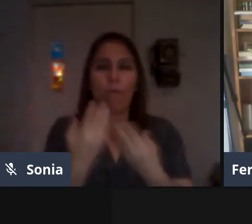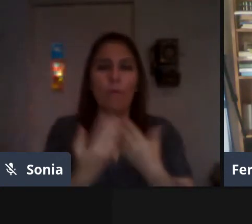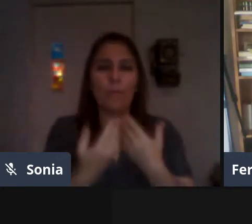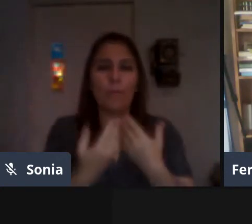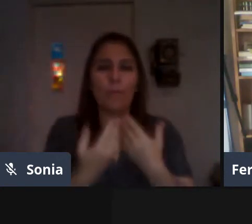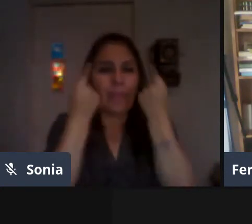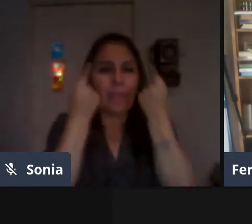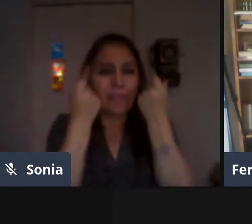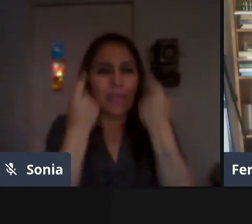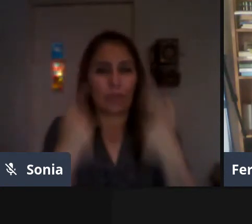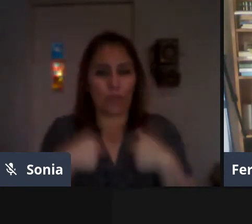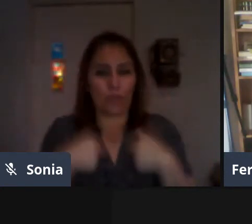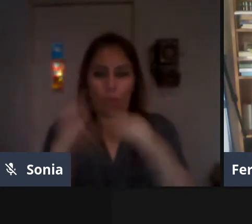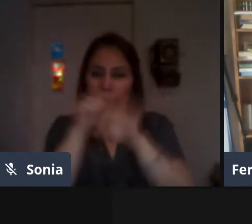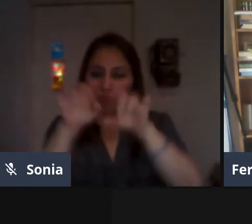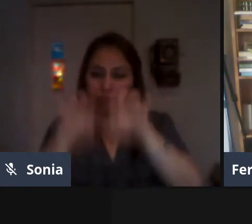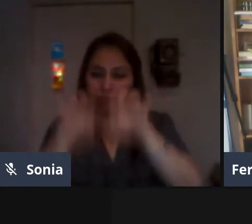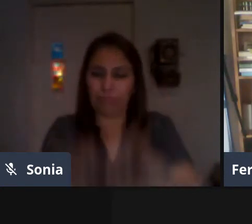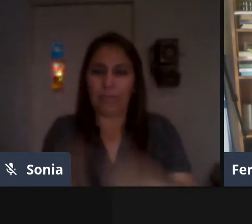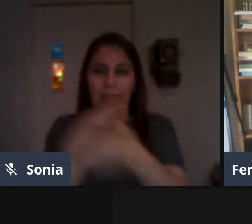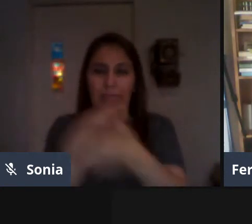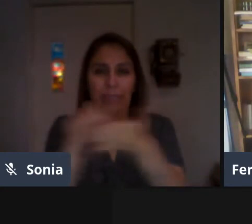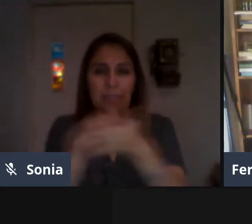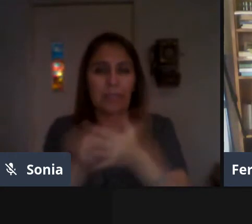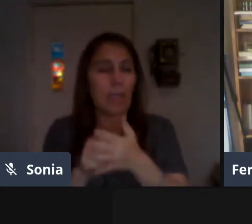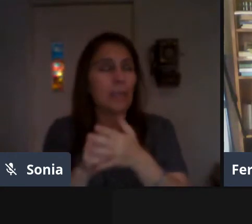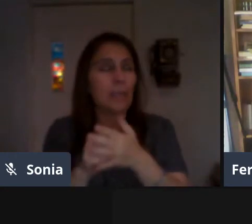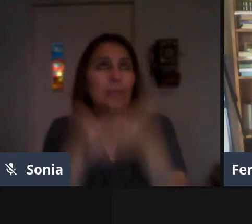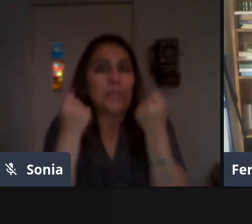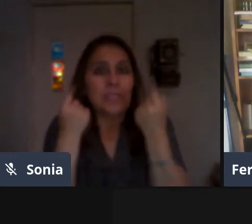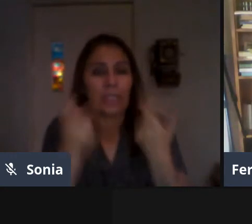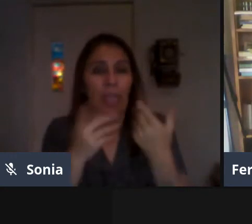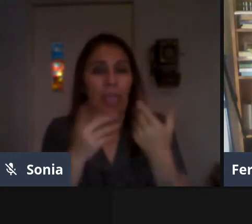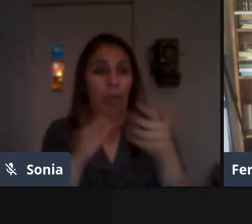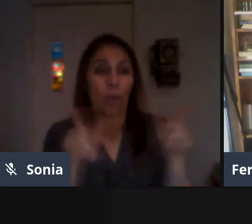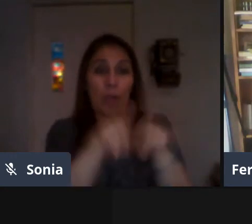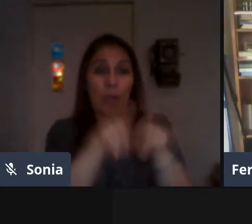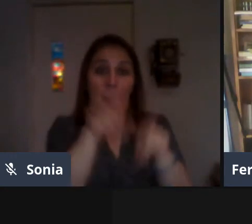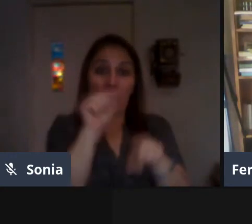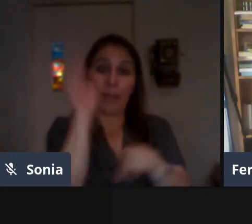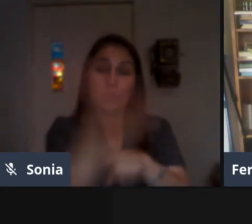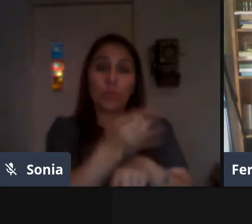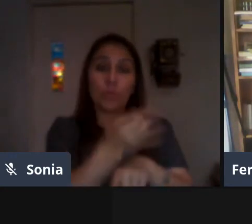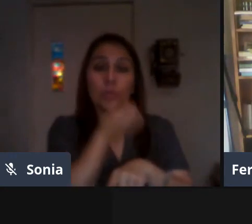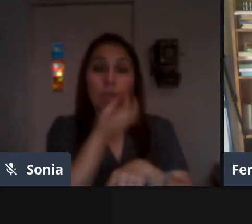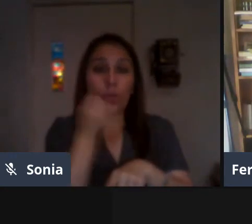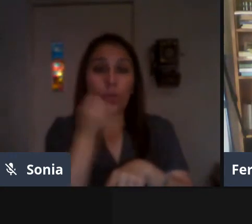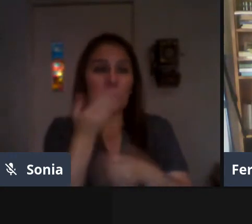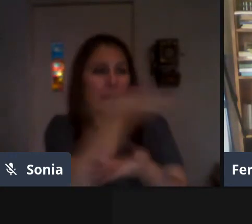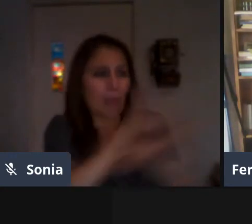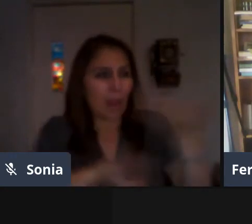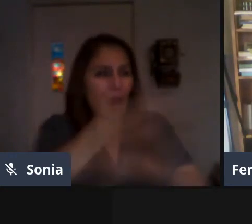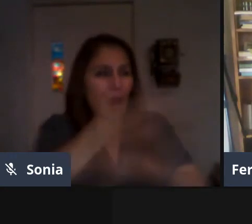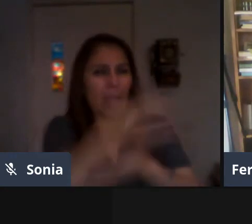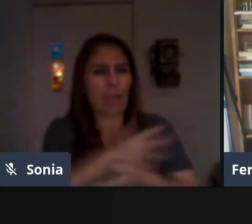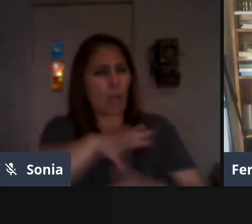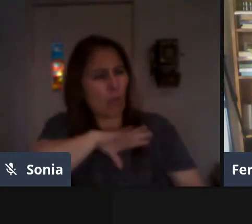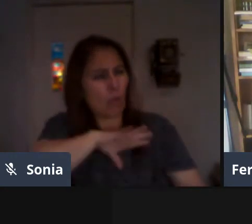con adriana con la hermana rosa vida empezamos como a compartir los dolores sin corporales